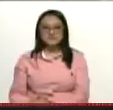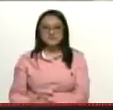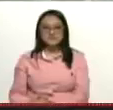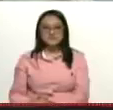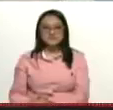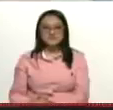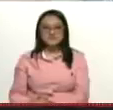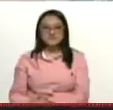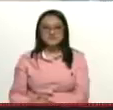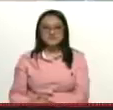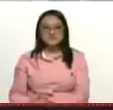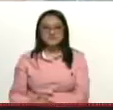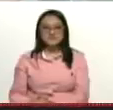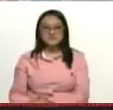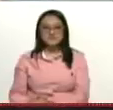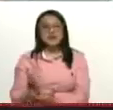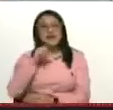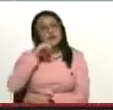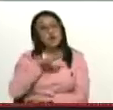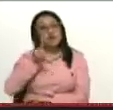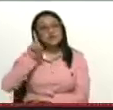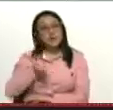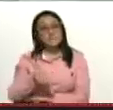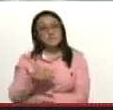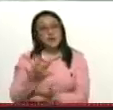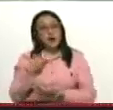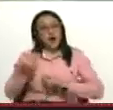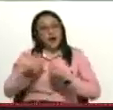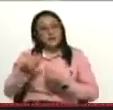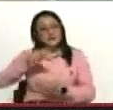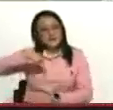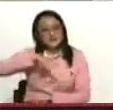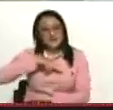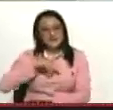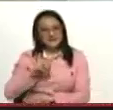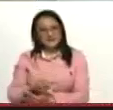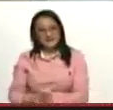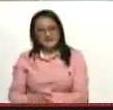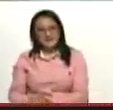la historia nos rompe pero la historia también nos hace